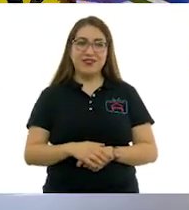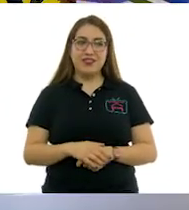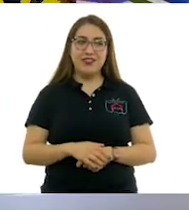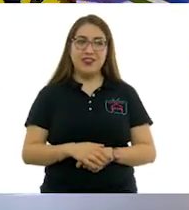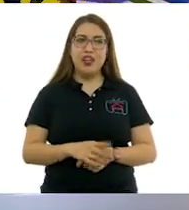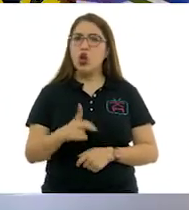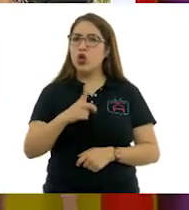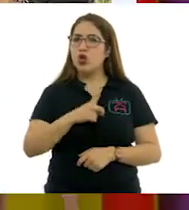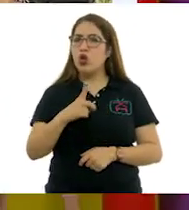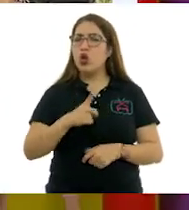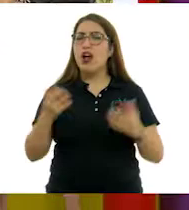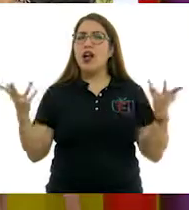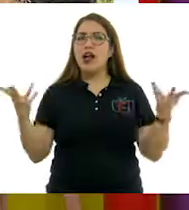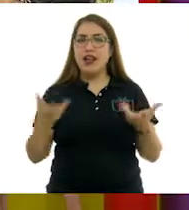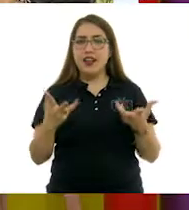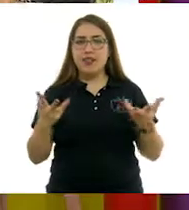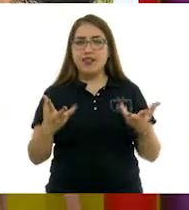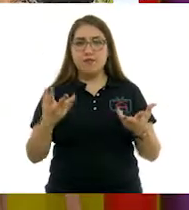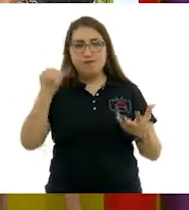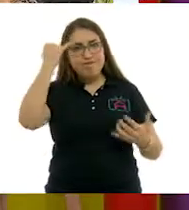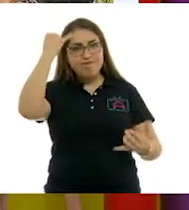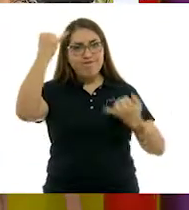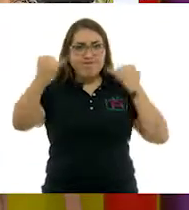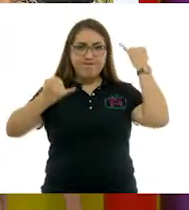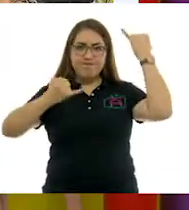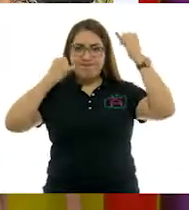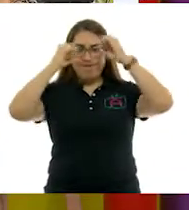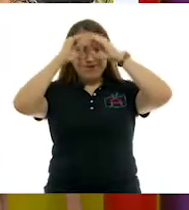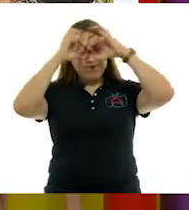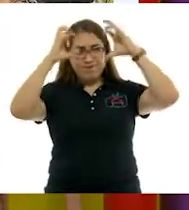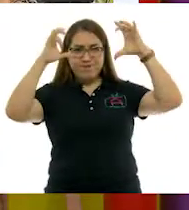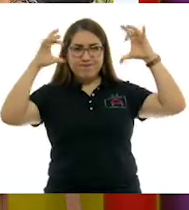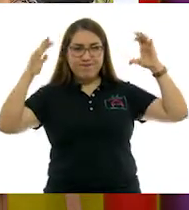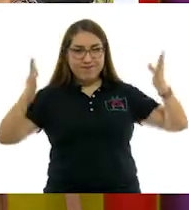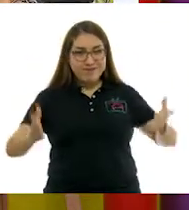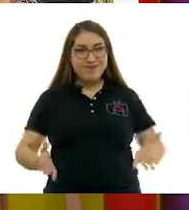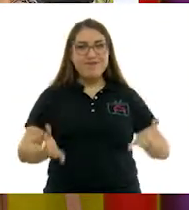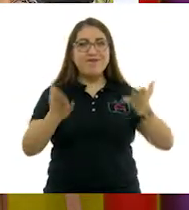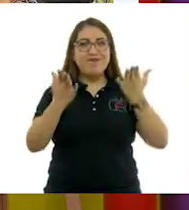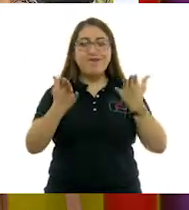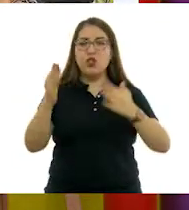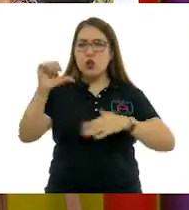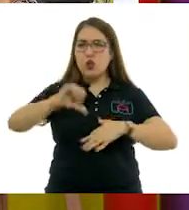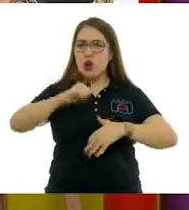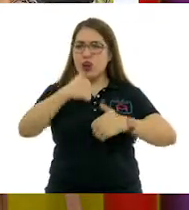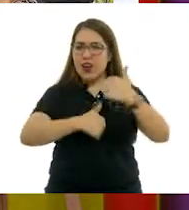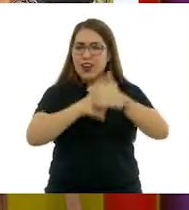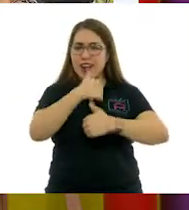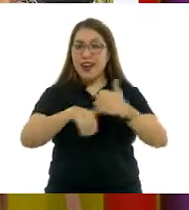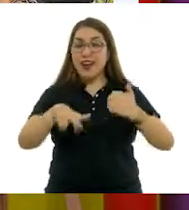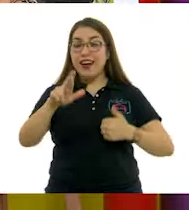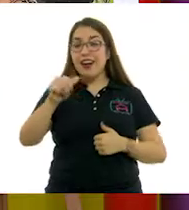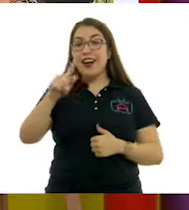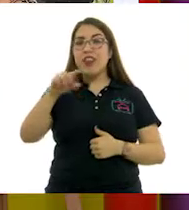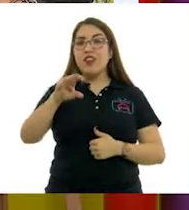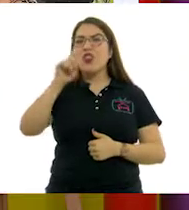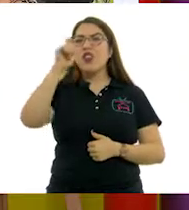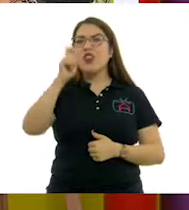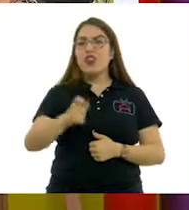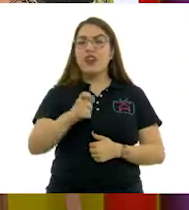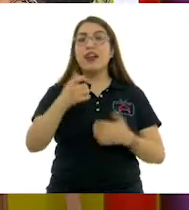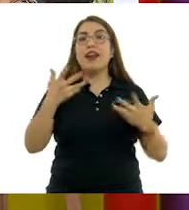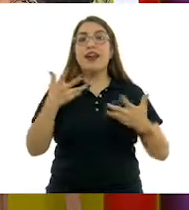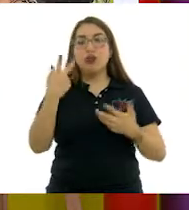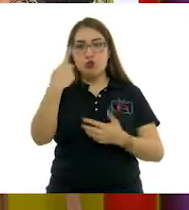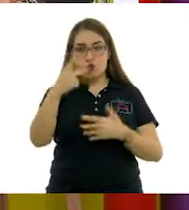que tenemos que hacer es dar rienda suelta a nuestra creatividad. Y el reto del día de hoy es recorrer los